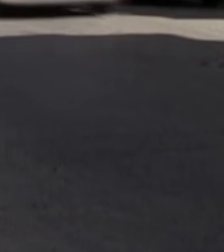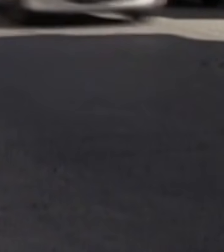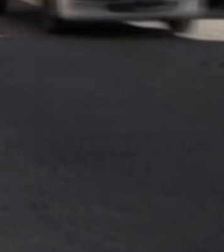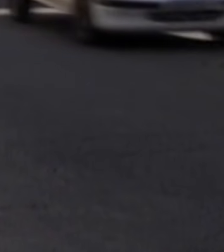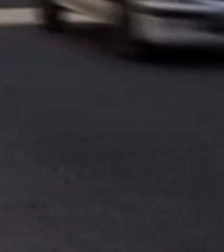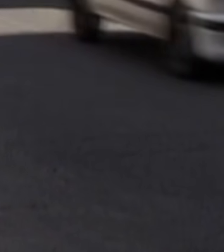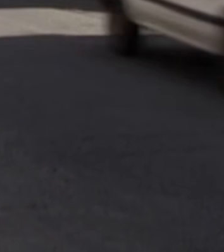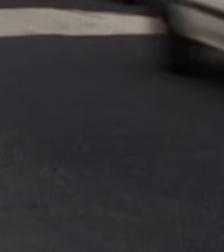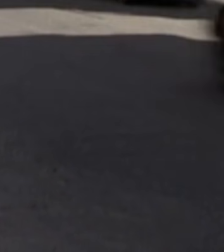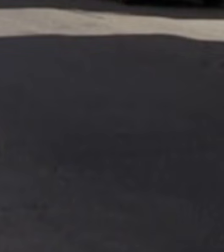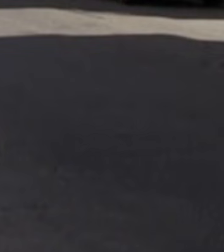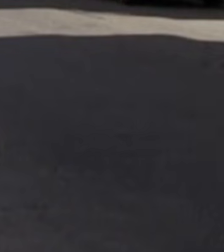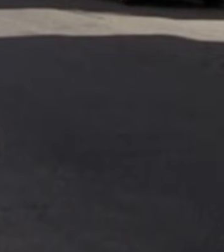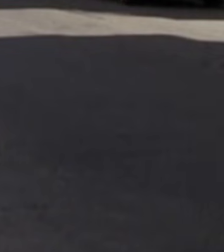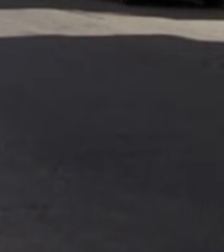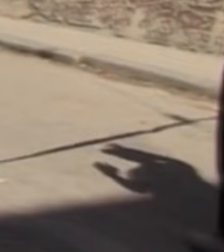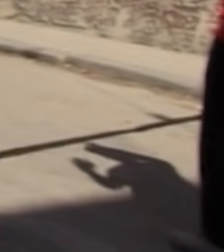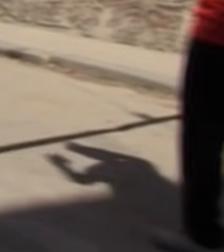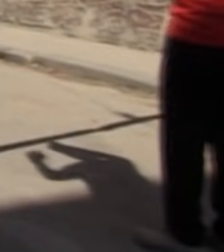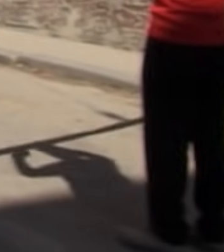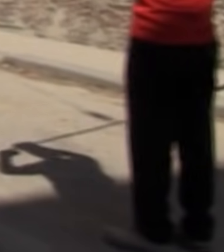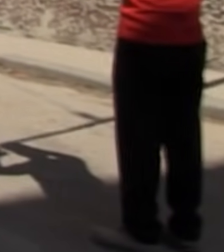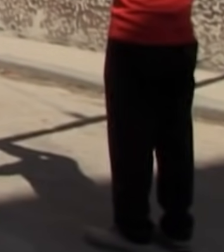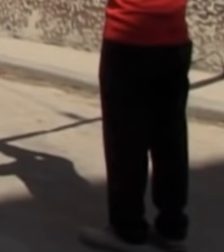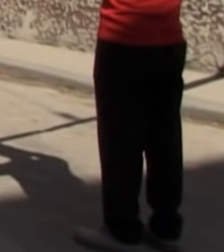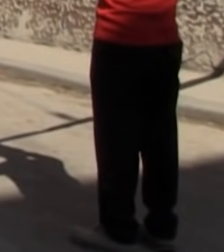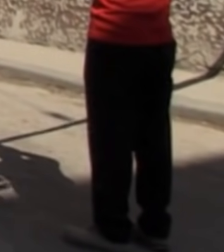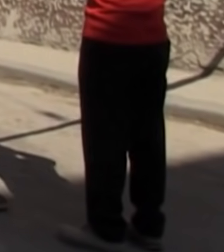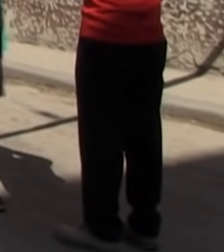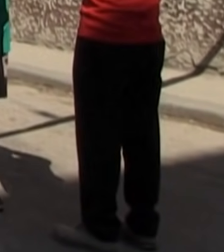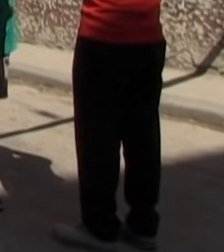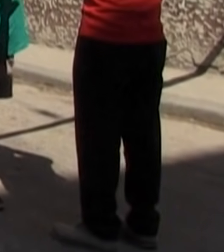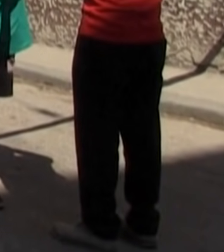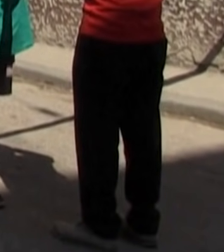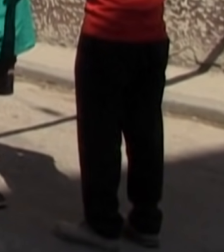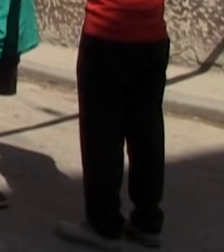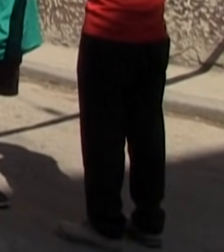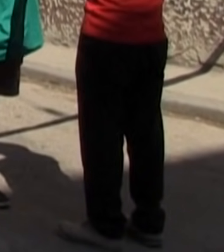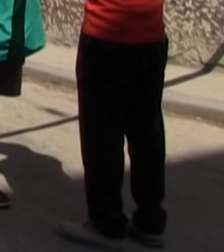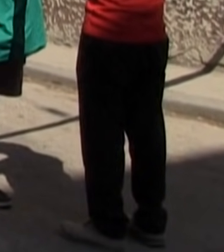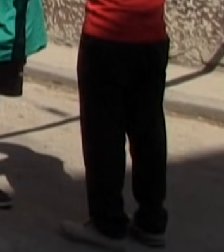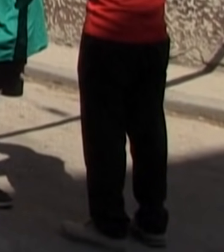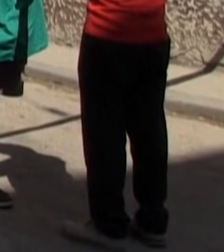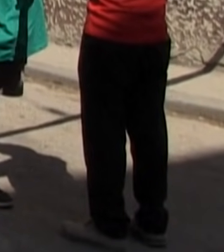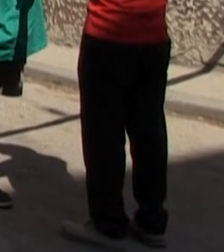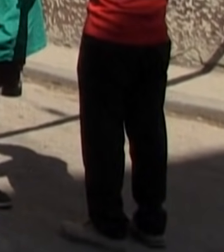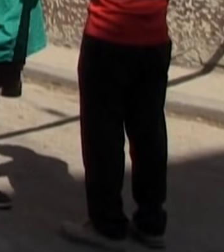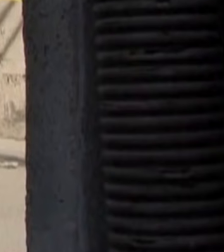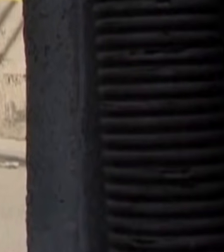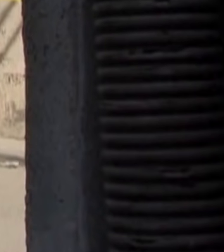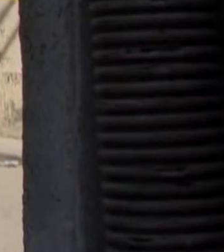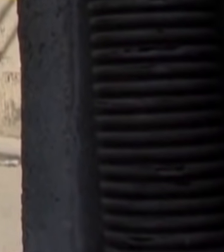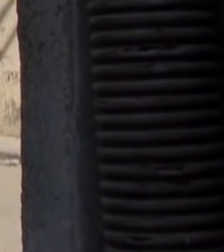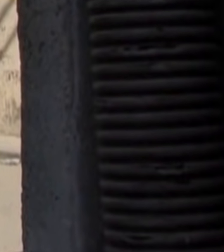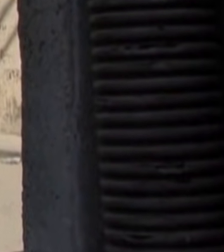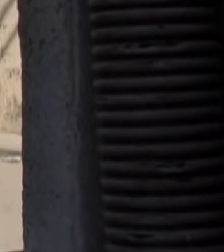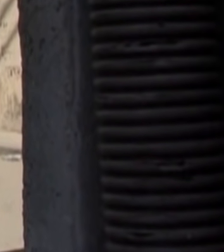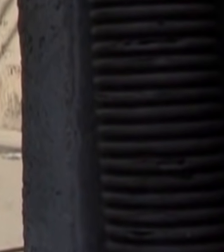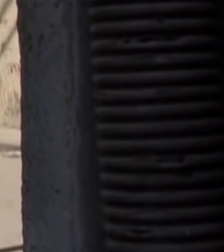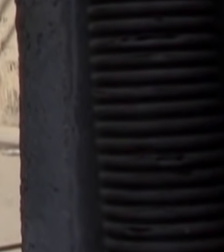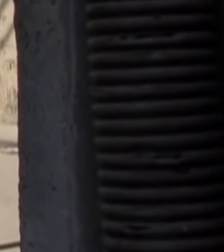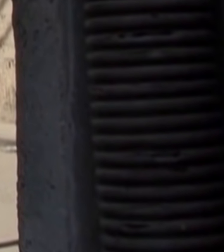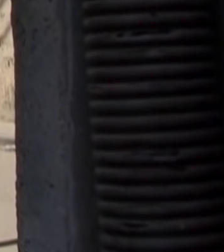a 7.94%. Según la Organización Mundial para la Salud, superior a un 5%, se